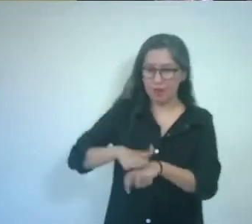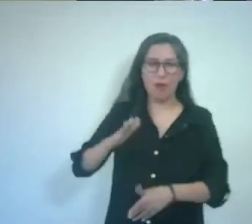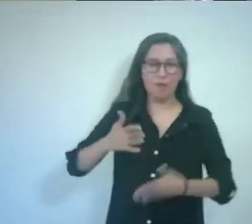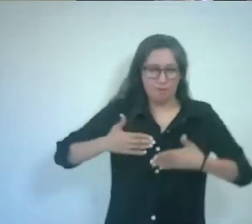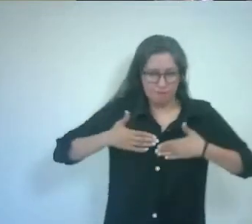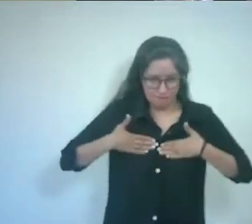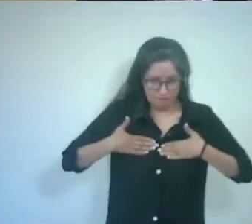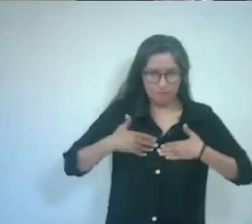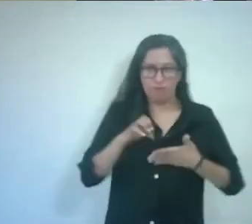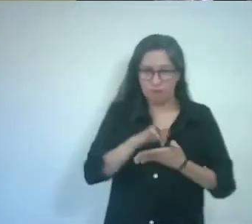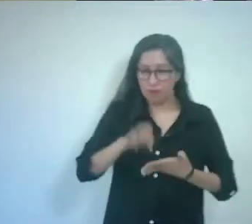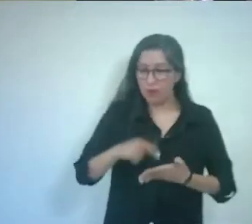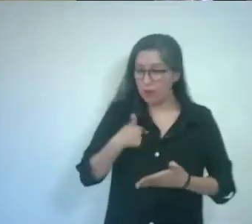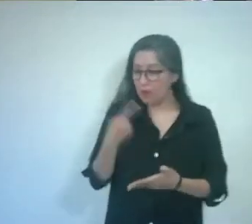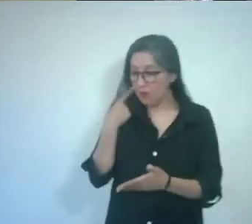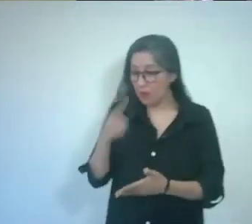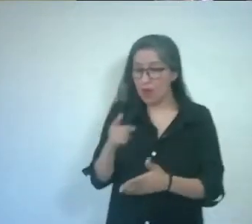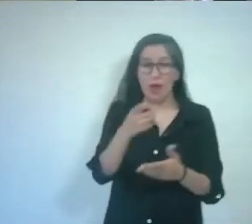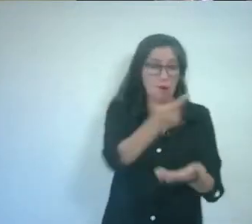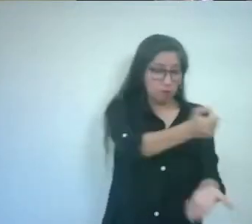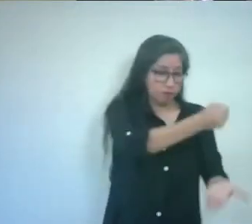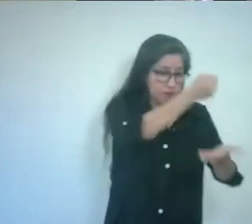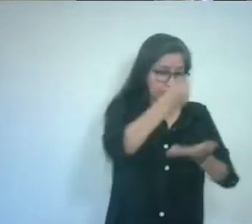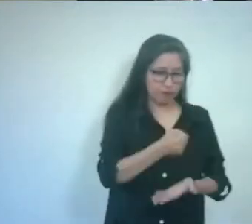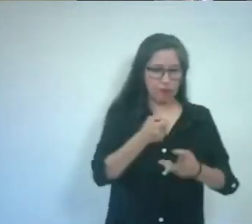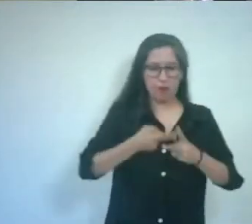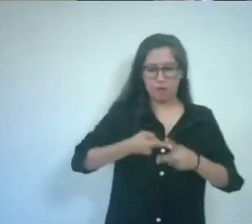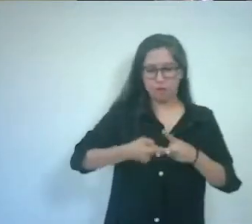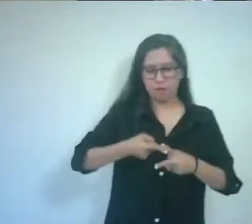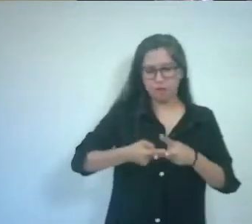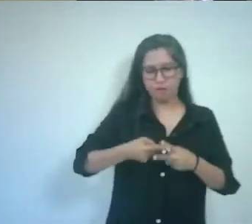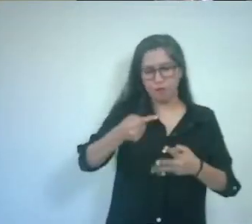incluso en las condiciones presupuestales, y enseguida me pronuncio sobre esto,